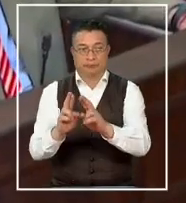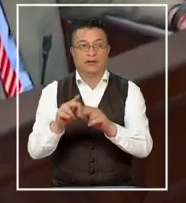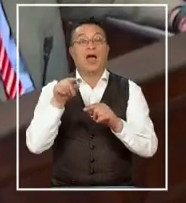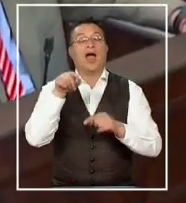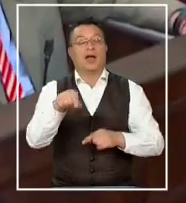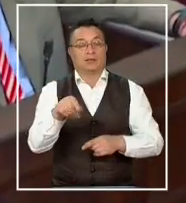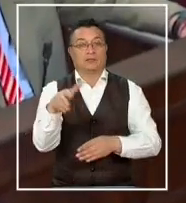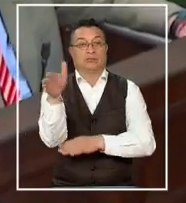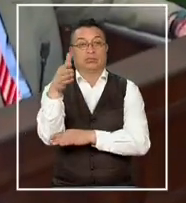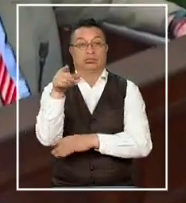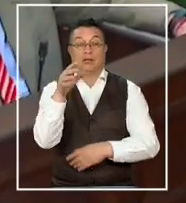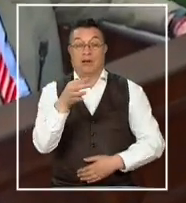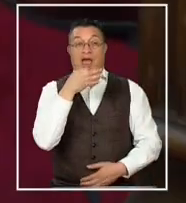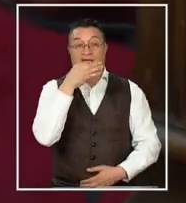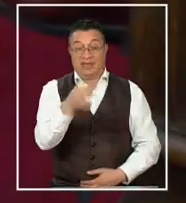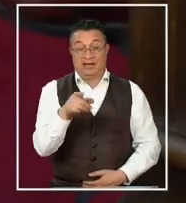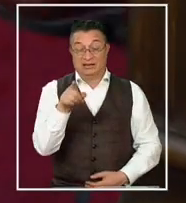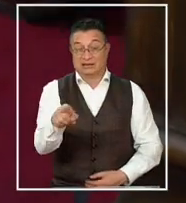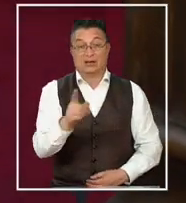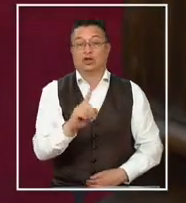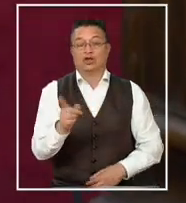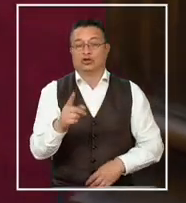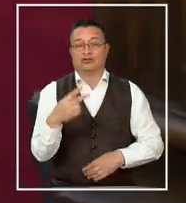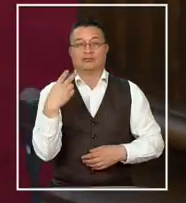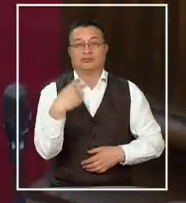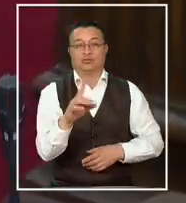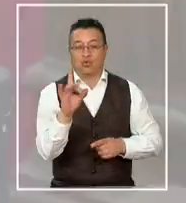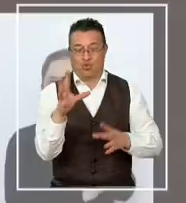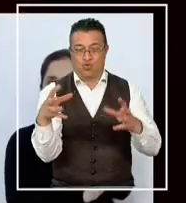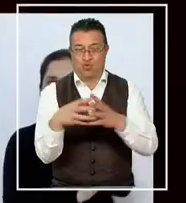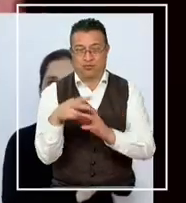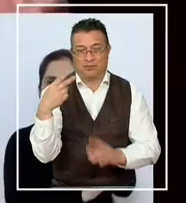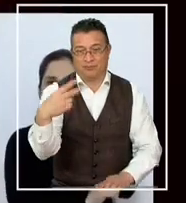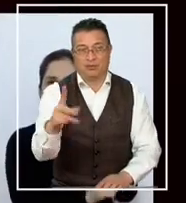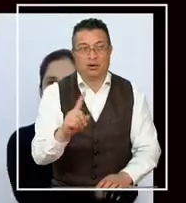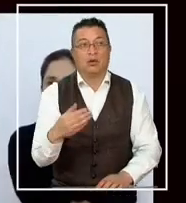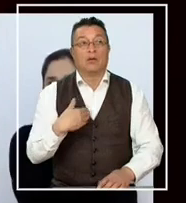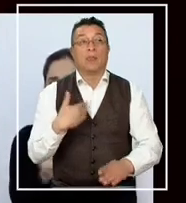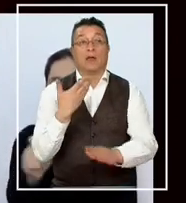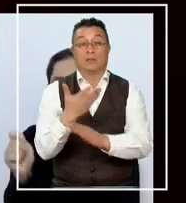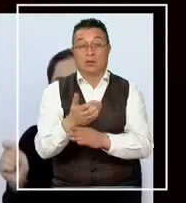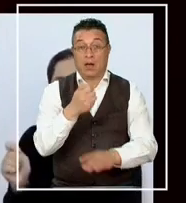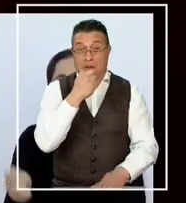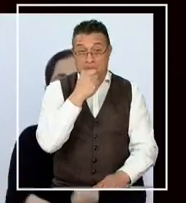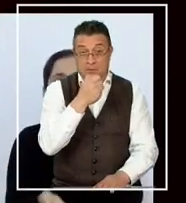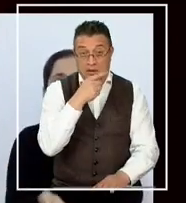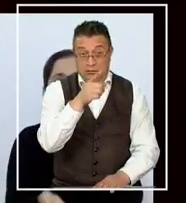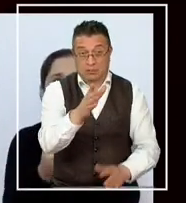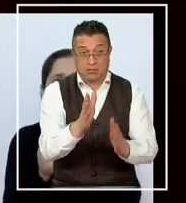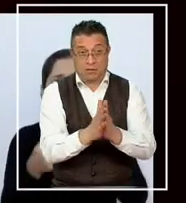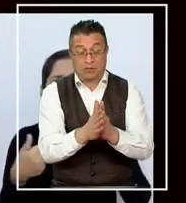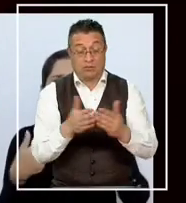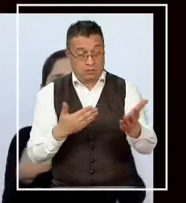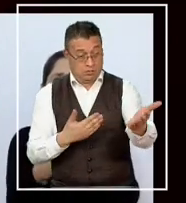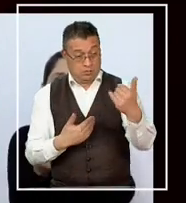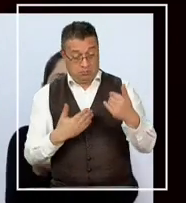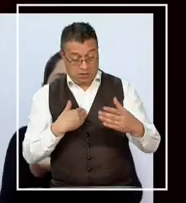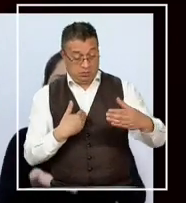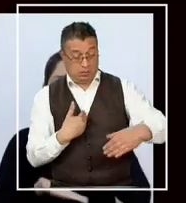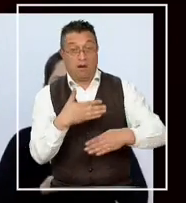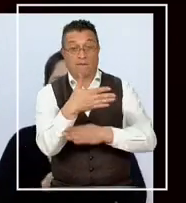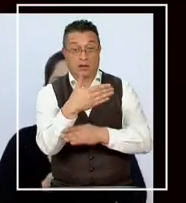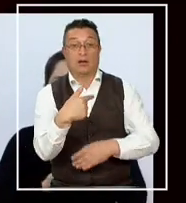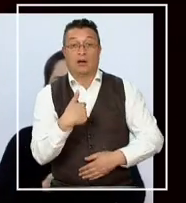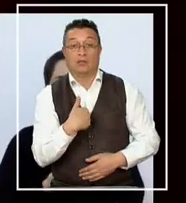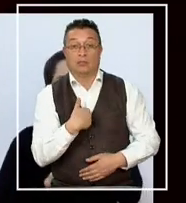desde el oficialismo se encargaron de decir que no pertenece a un solo sector. Y le solicito a la mesa que me corresponde que me dé la mía, porque yo no la